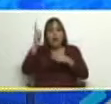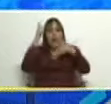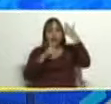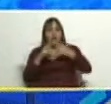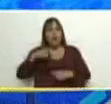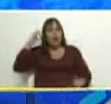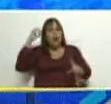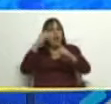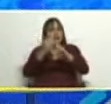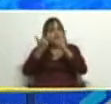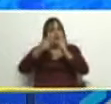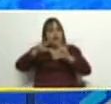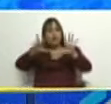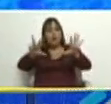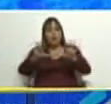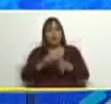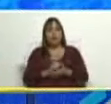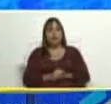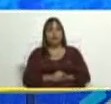Vértice 8,